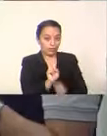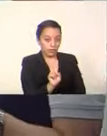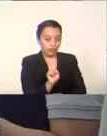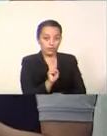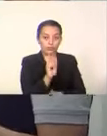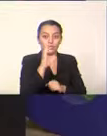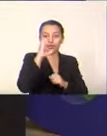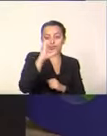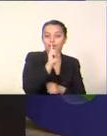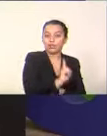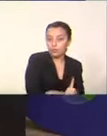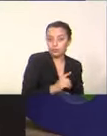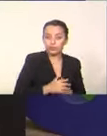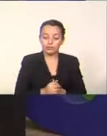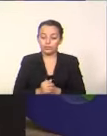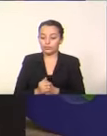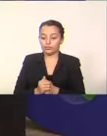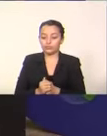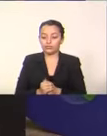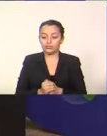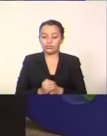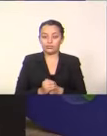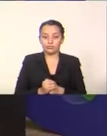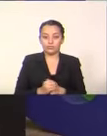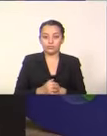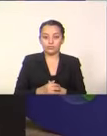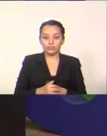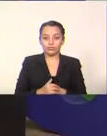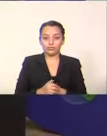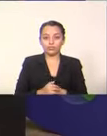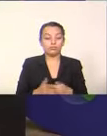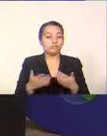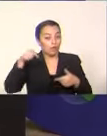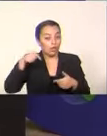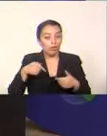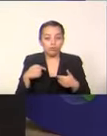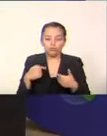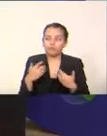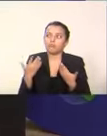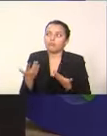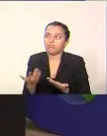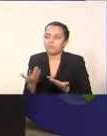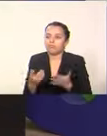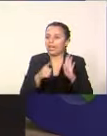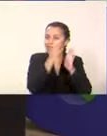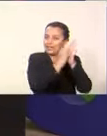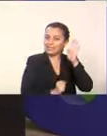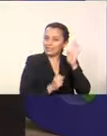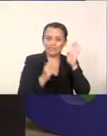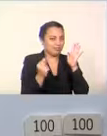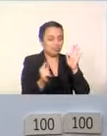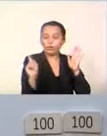Alejandra, ¿ahora qué hacemos? Pues en este caso, como tú lo mencionabas al inicio, no se puede realizar la resta. Primero hay que prestar de las